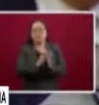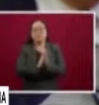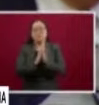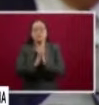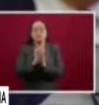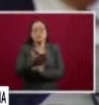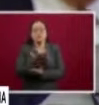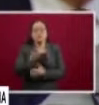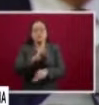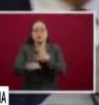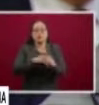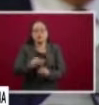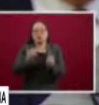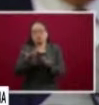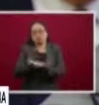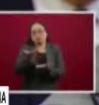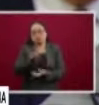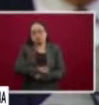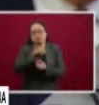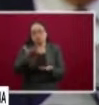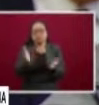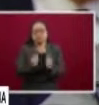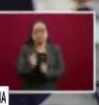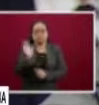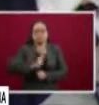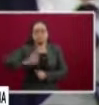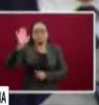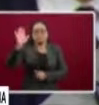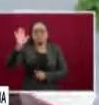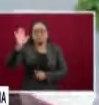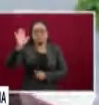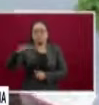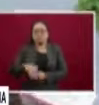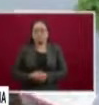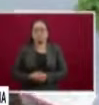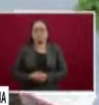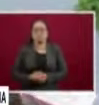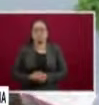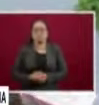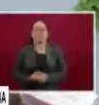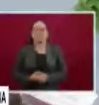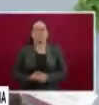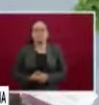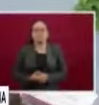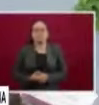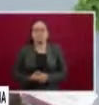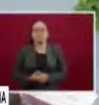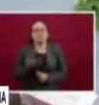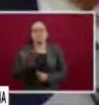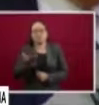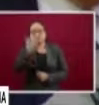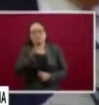peor? Podríamos tener algunas réplicas, Pepe. Lo importante saber es que la magnitud más alta que hemos tenido